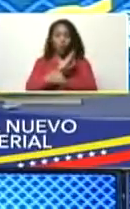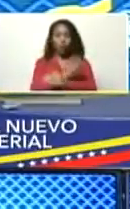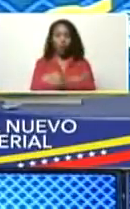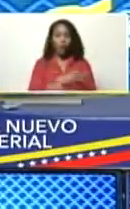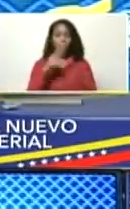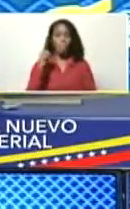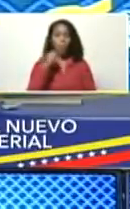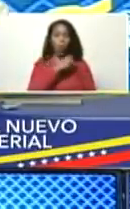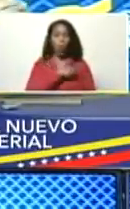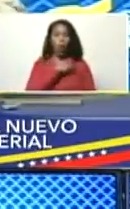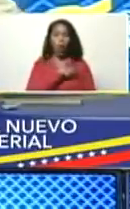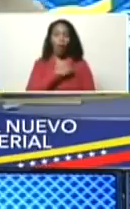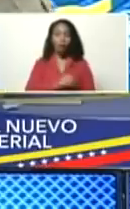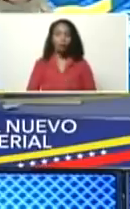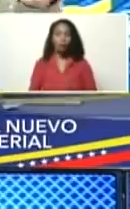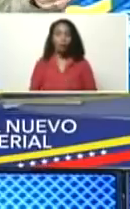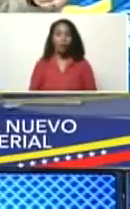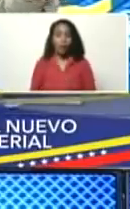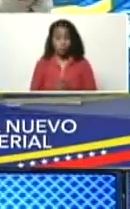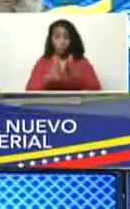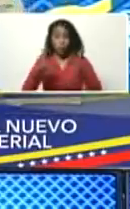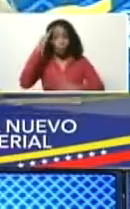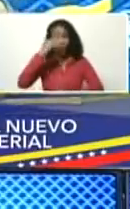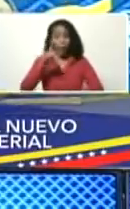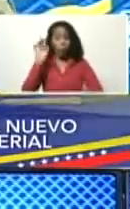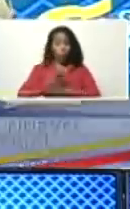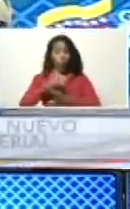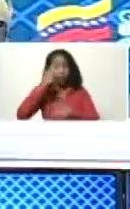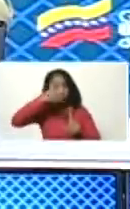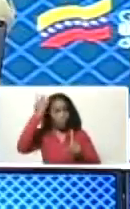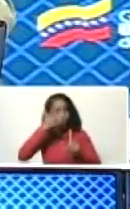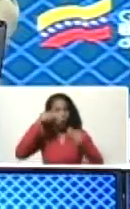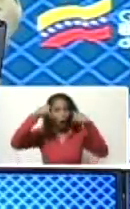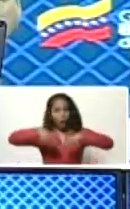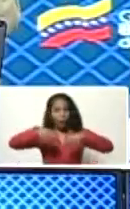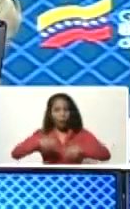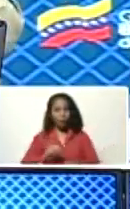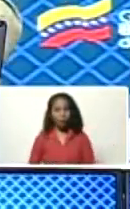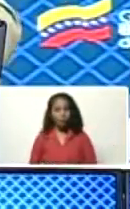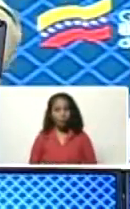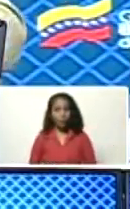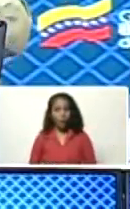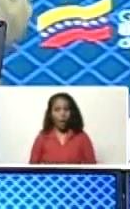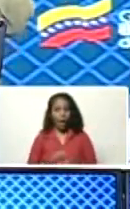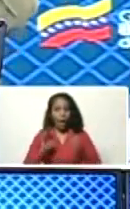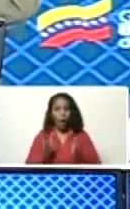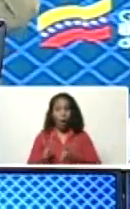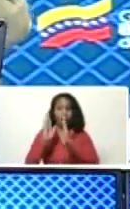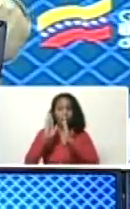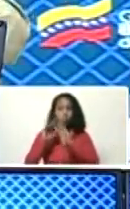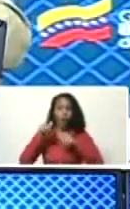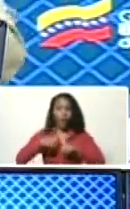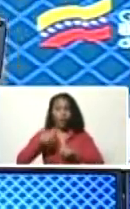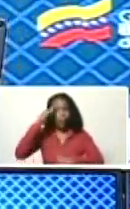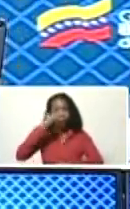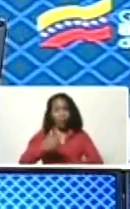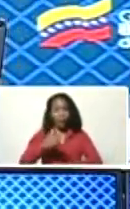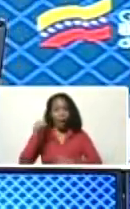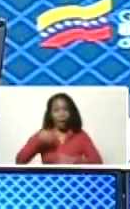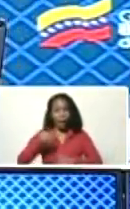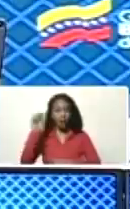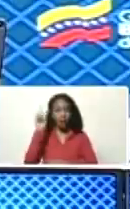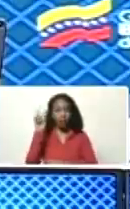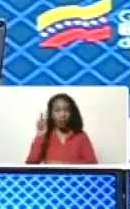moral. Era un gran soldado, porque él se forjó aquí, en los cuarteles, en las academias militares de